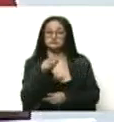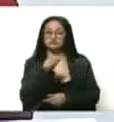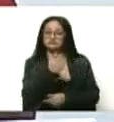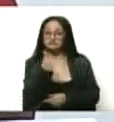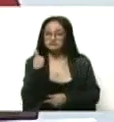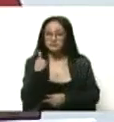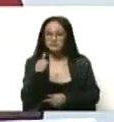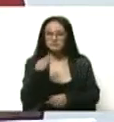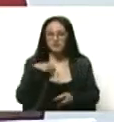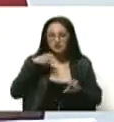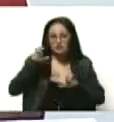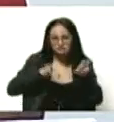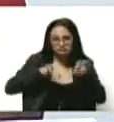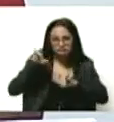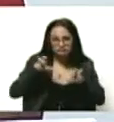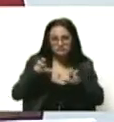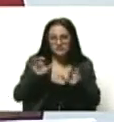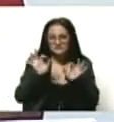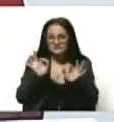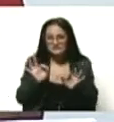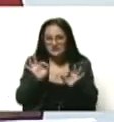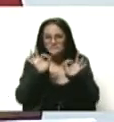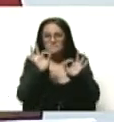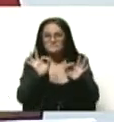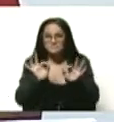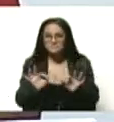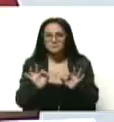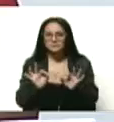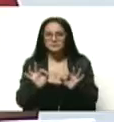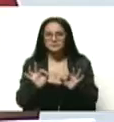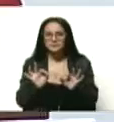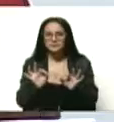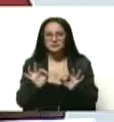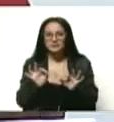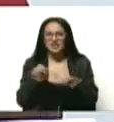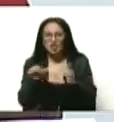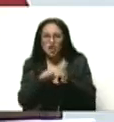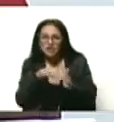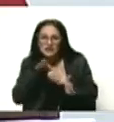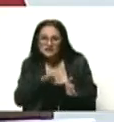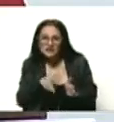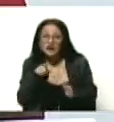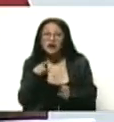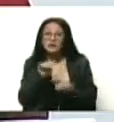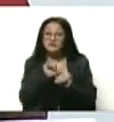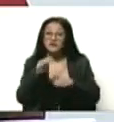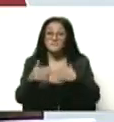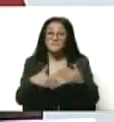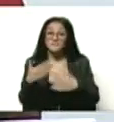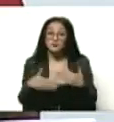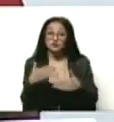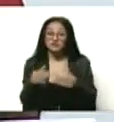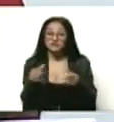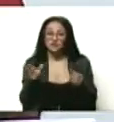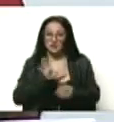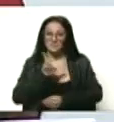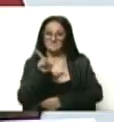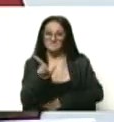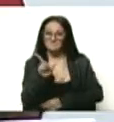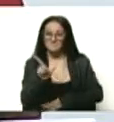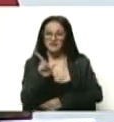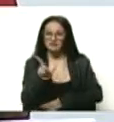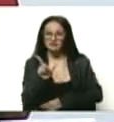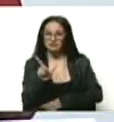geográfica determinada, y nos permite a nosotros asegurar que luego de este proceso, el Partido Socialista Unido de